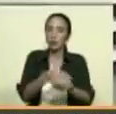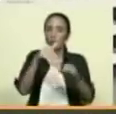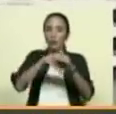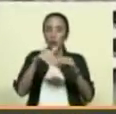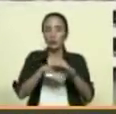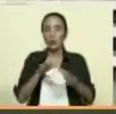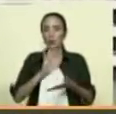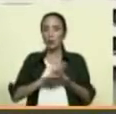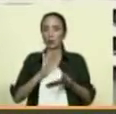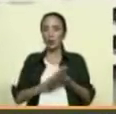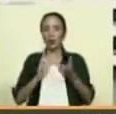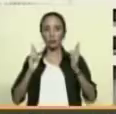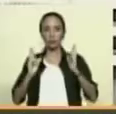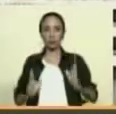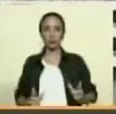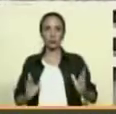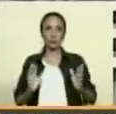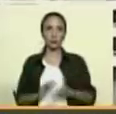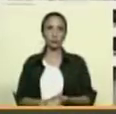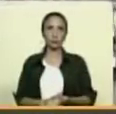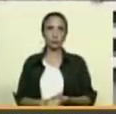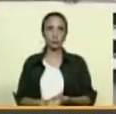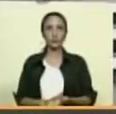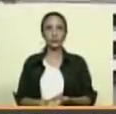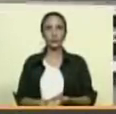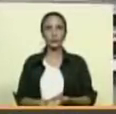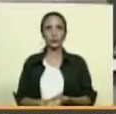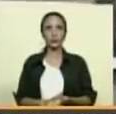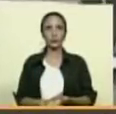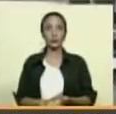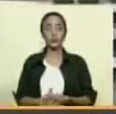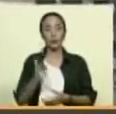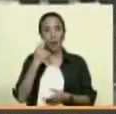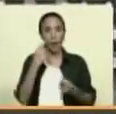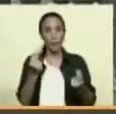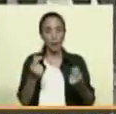Mientras más voto, yo quiero que me escuchen en Barinas bien.